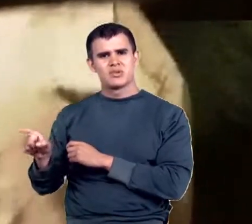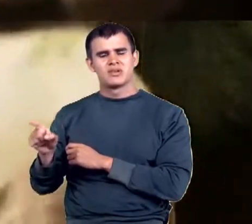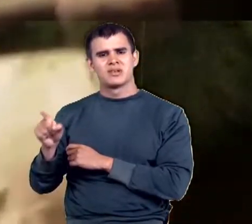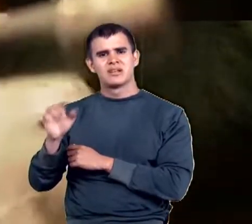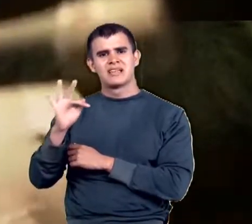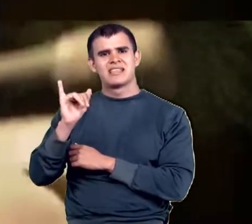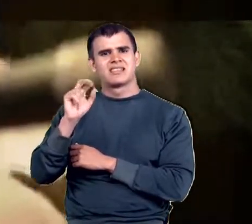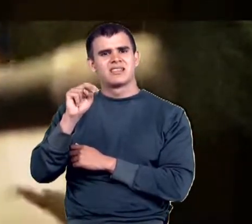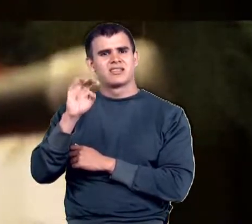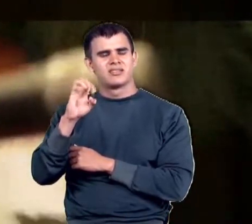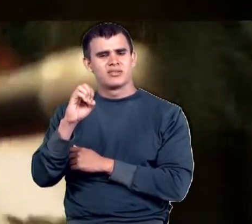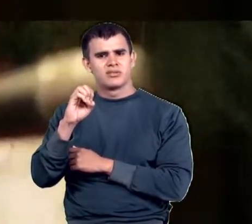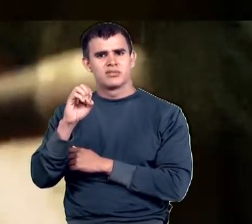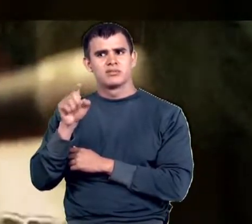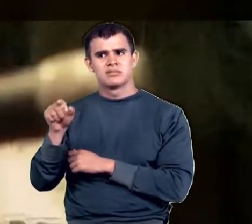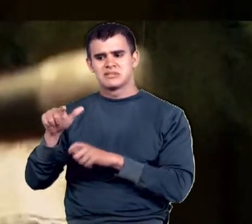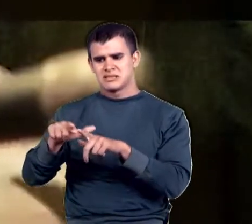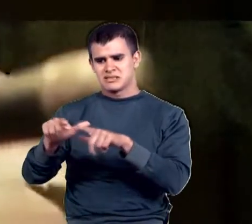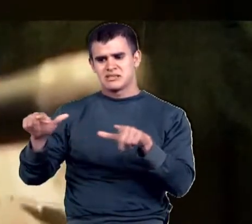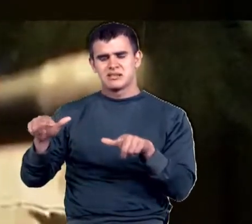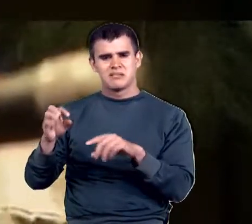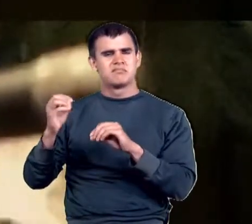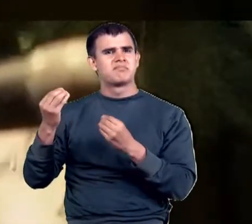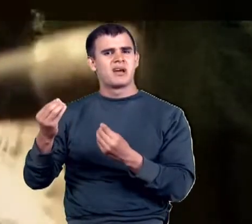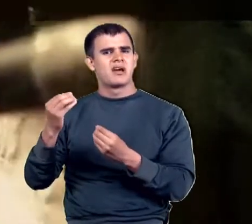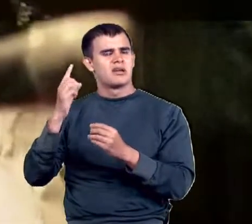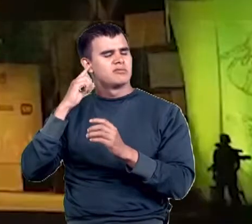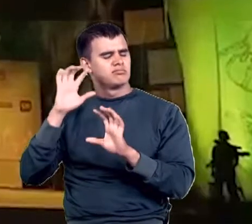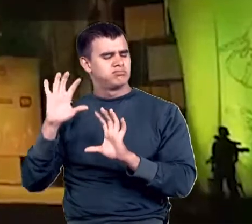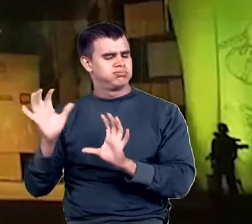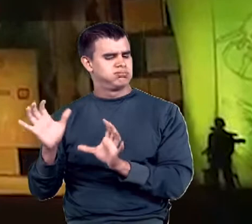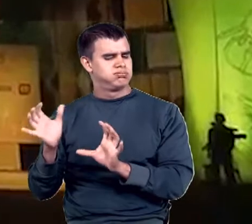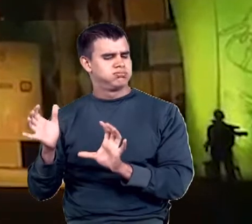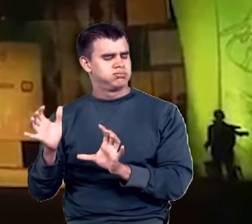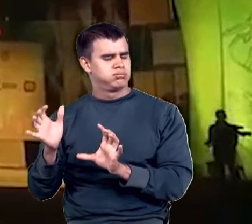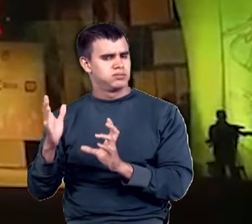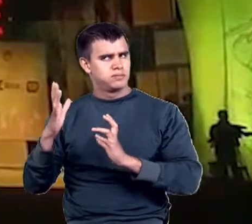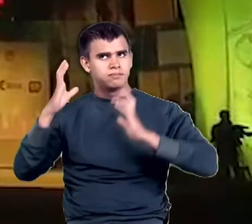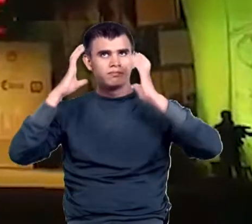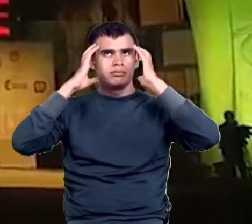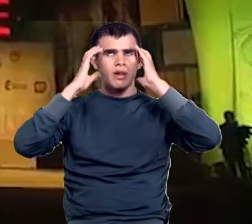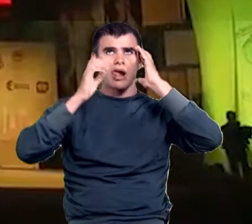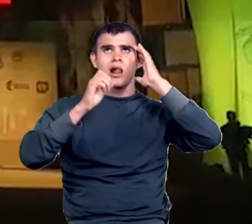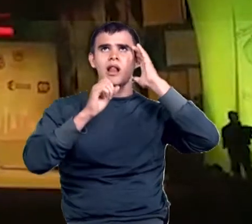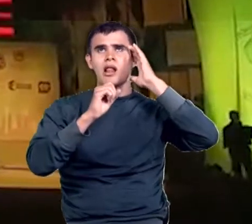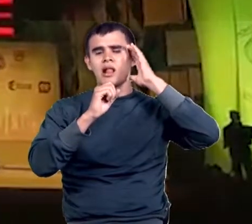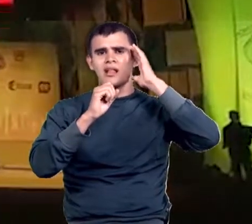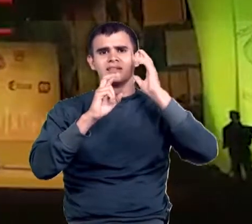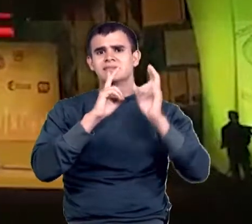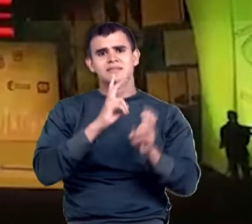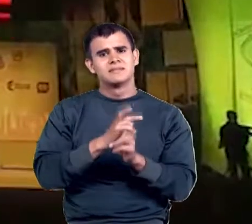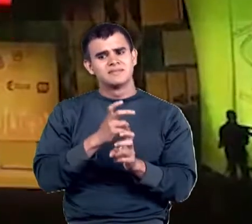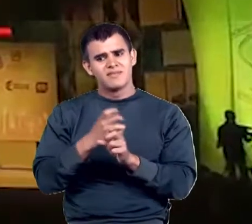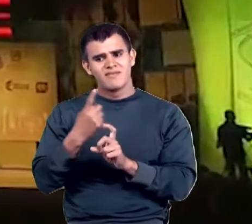mentor, Constantino Herrera Lewis, Tino, que es una sala de grabación un poco más pequeña, pero